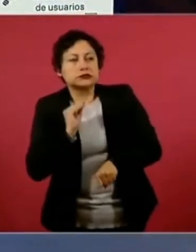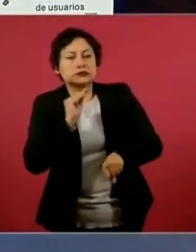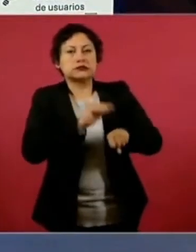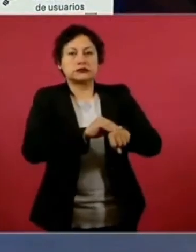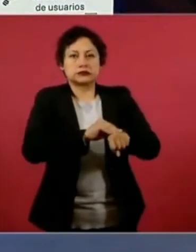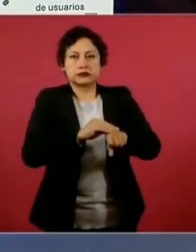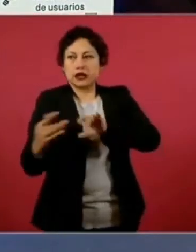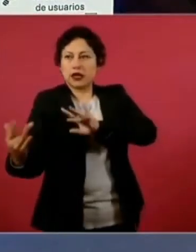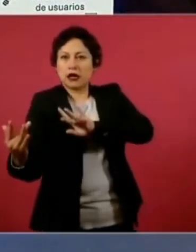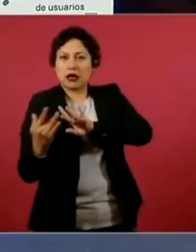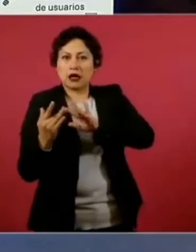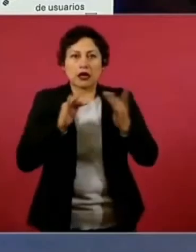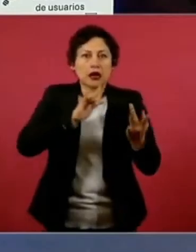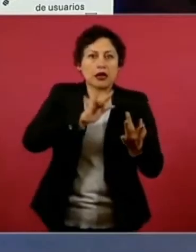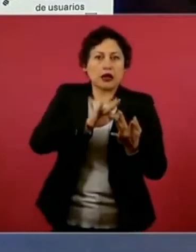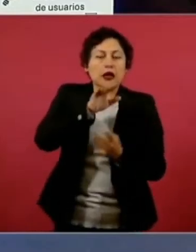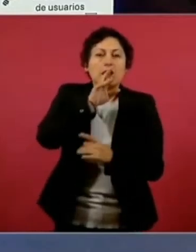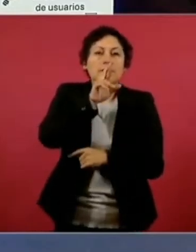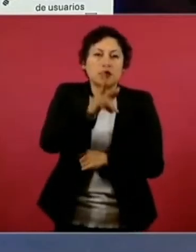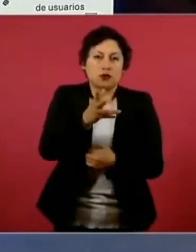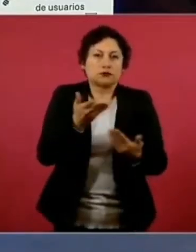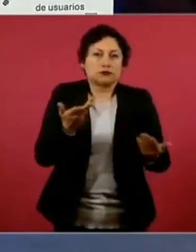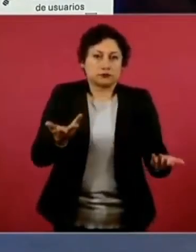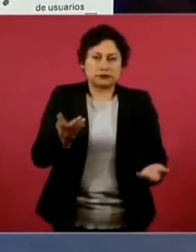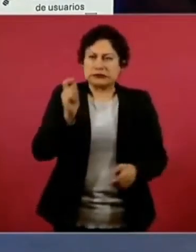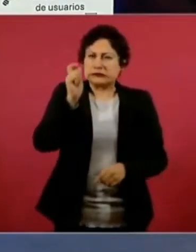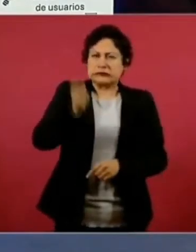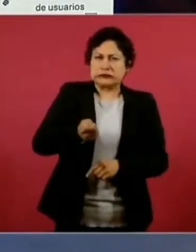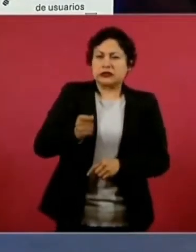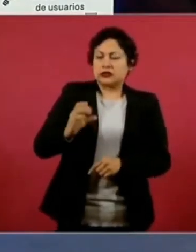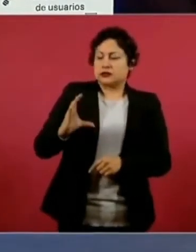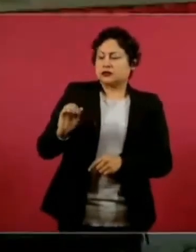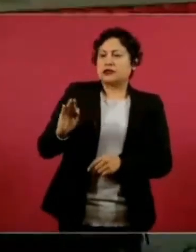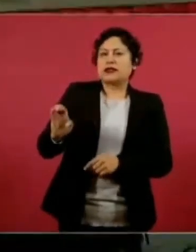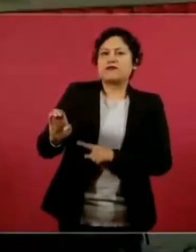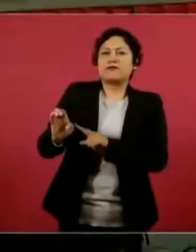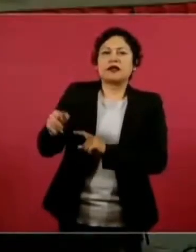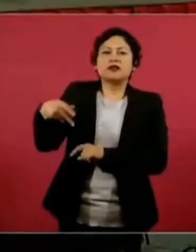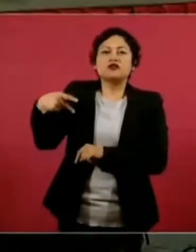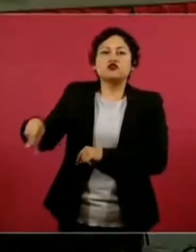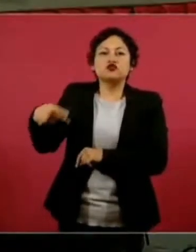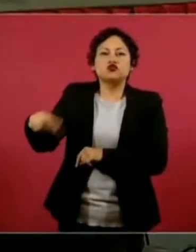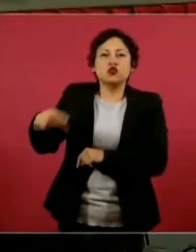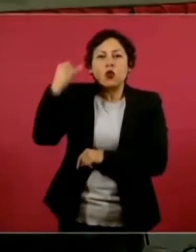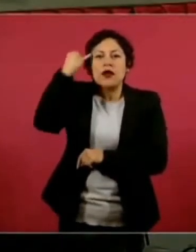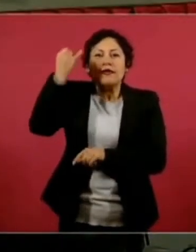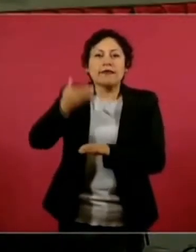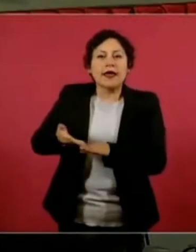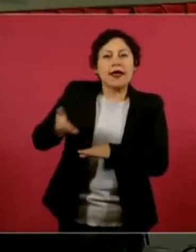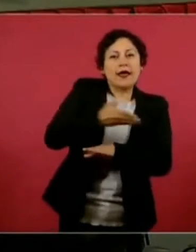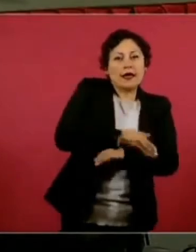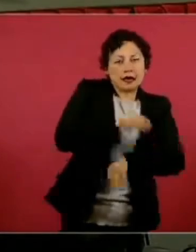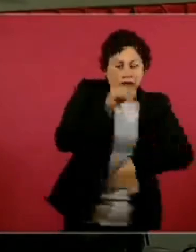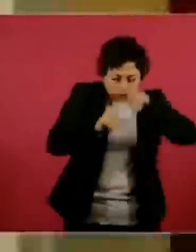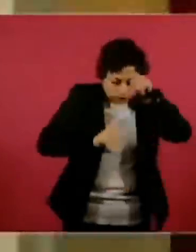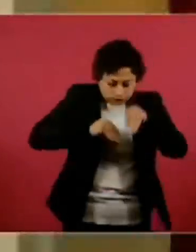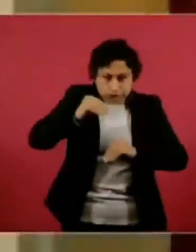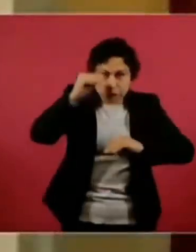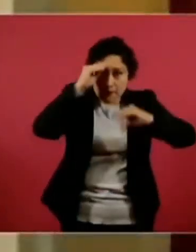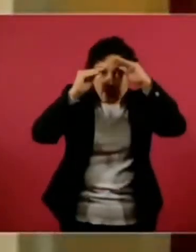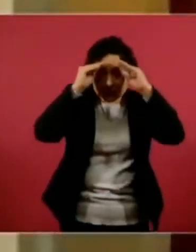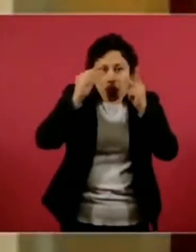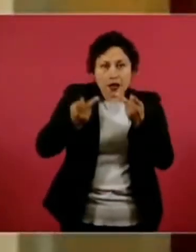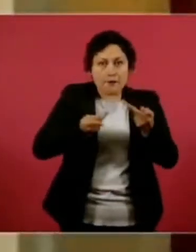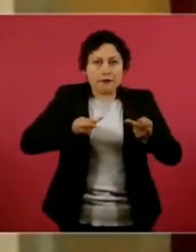Es decir, CFE ha orientado sus actividades para poder privilegiar dónde es necesario un refuerzo de la